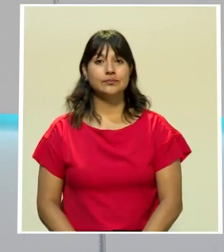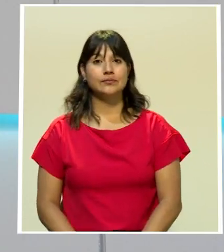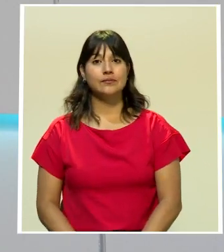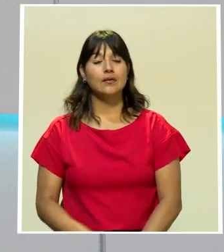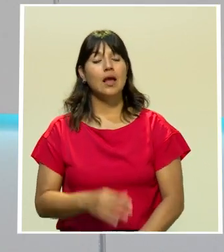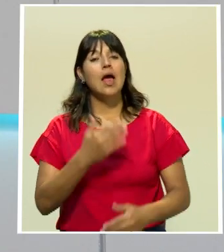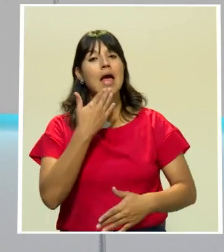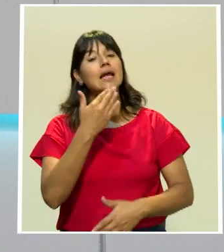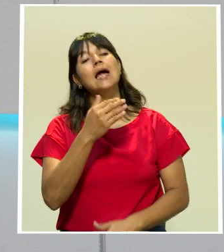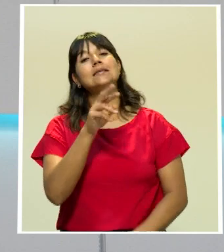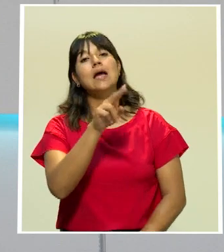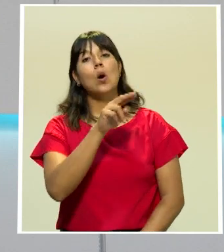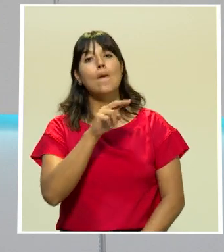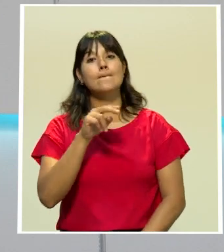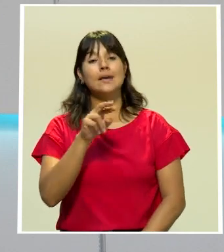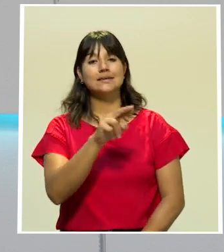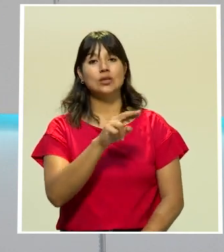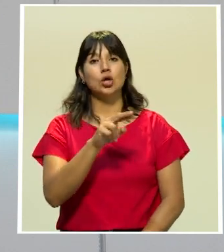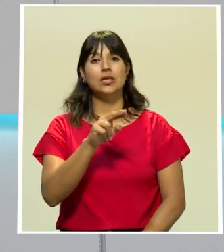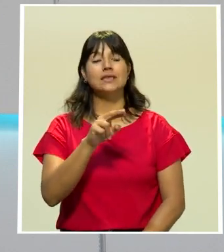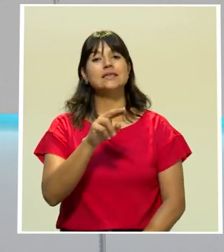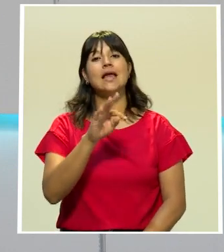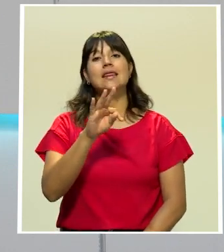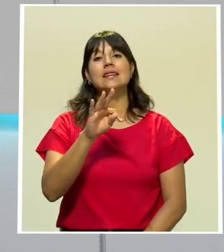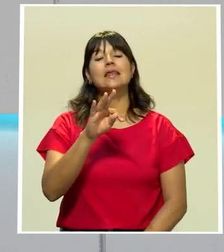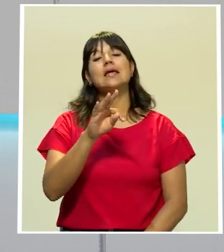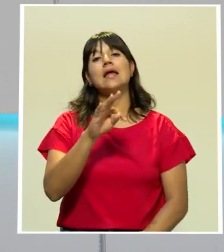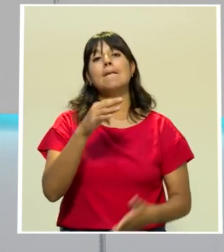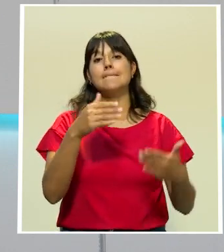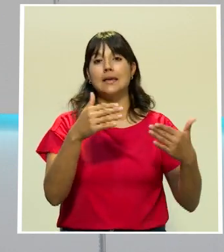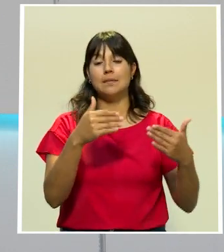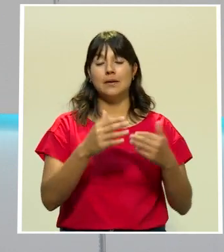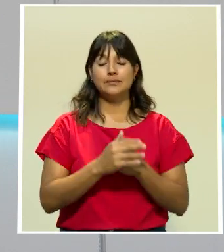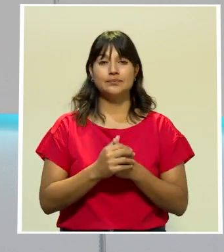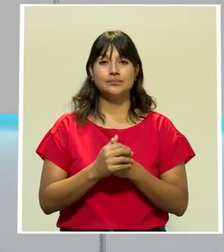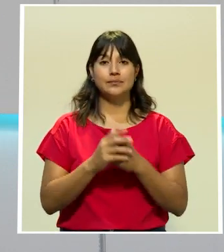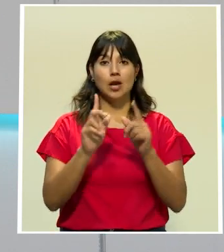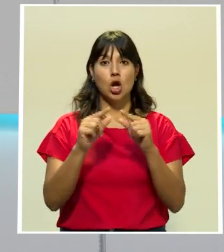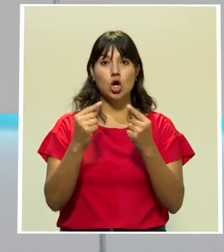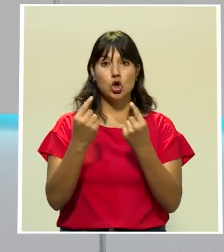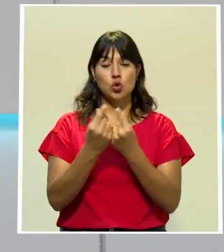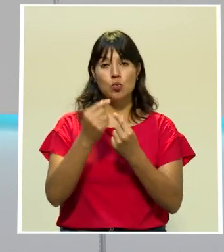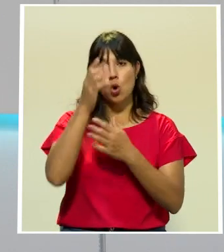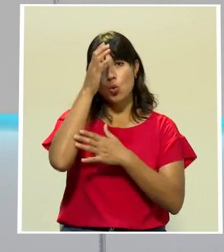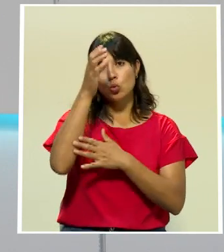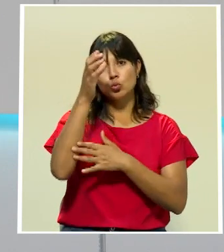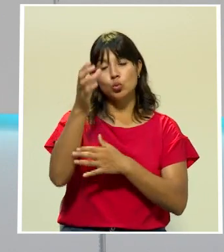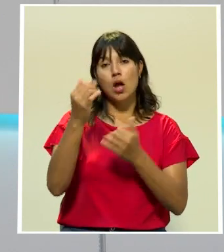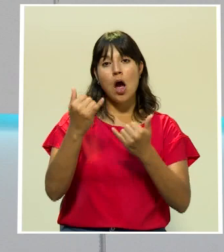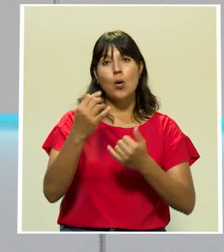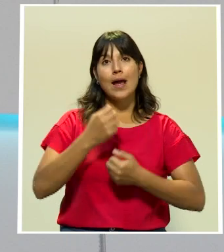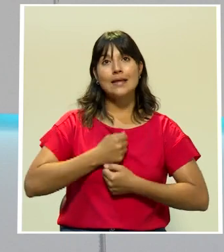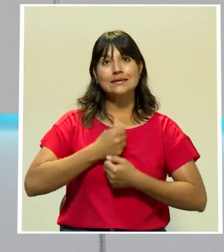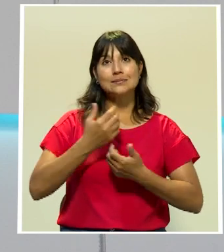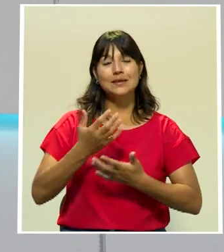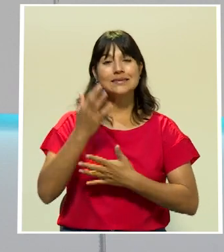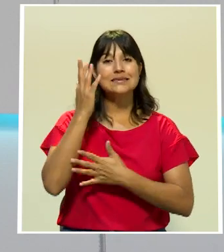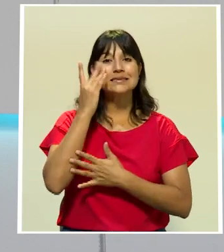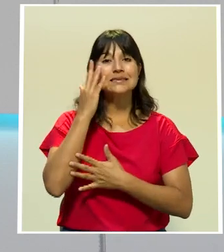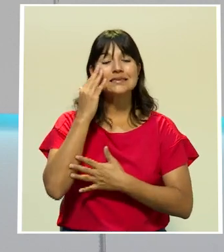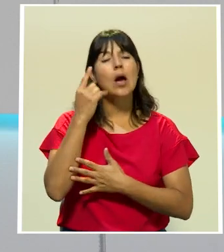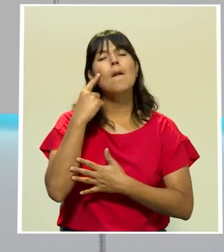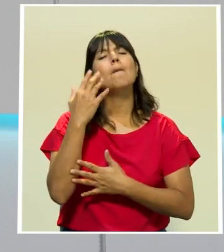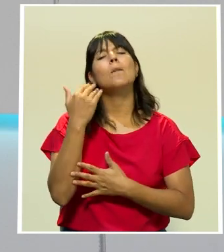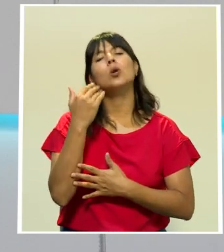Muchas gracias a los compañeros de SER TV de Panamá. Los gremios del sector cultural expresan su preocupación ante